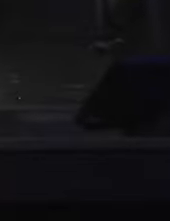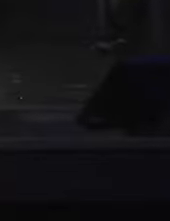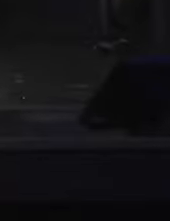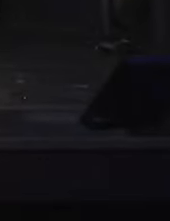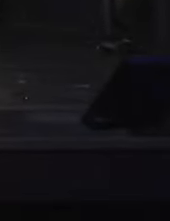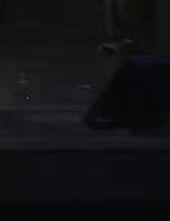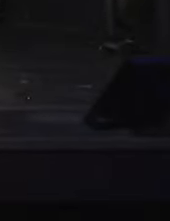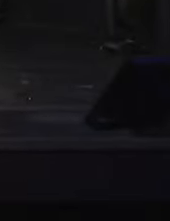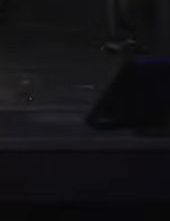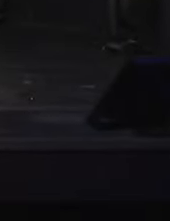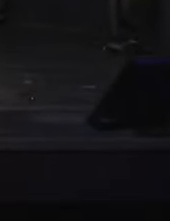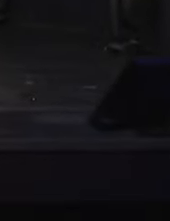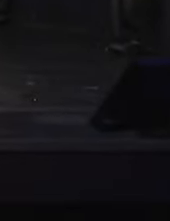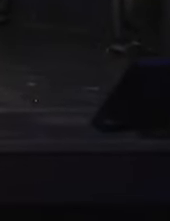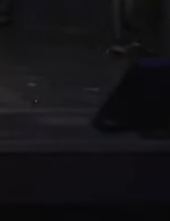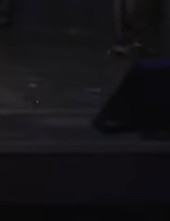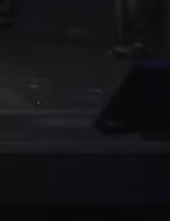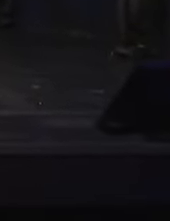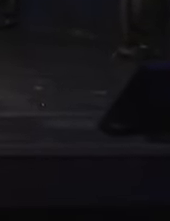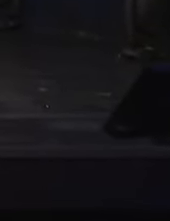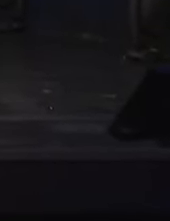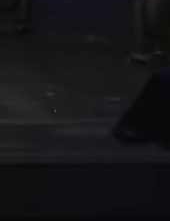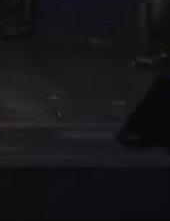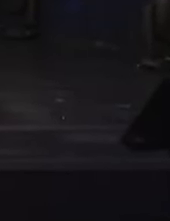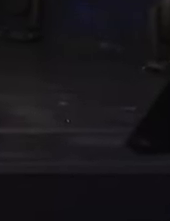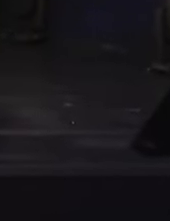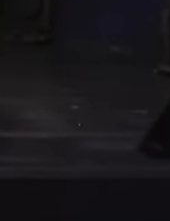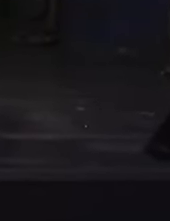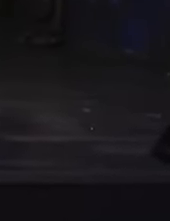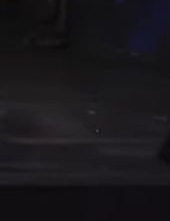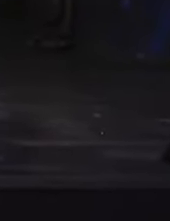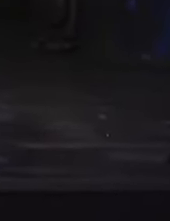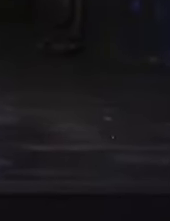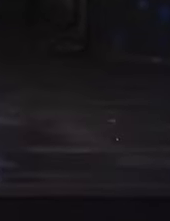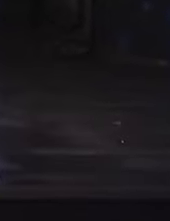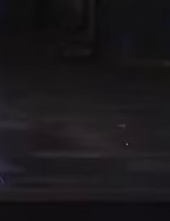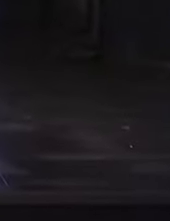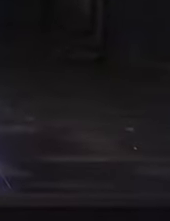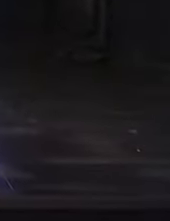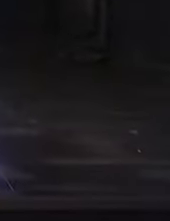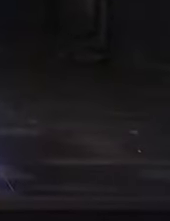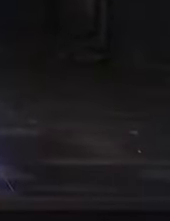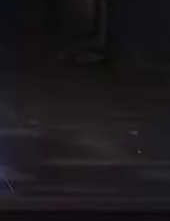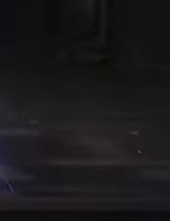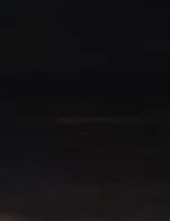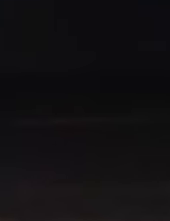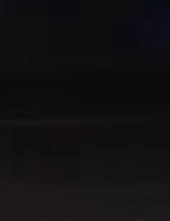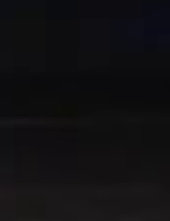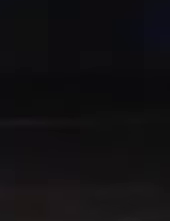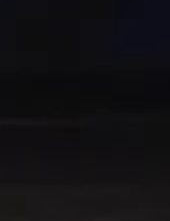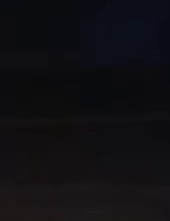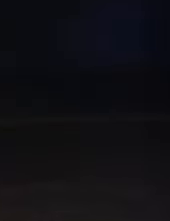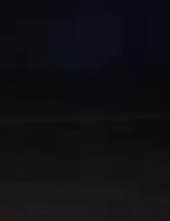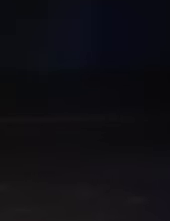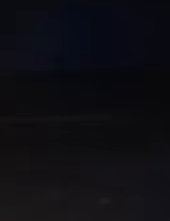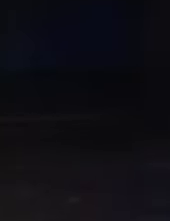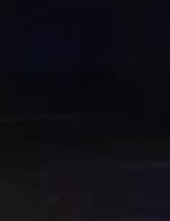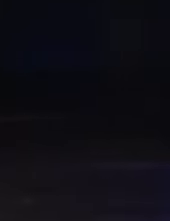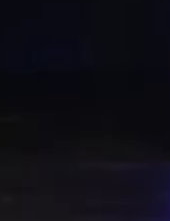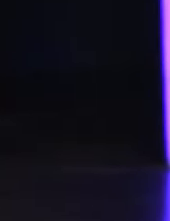buenas se nos ha hecho tarde Ah ha tomado más tiempo del proyectado Así que